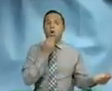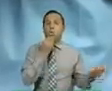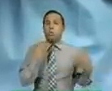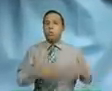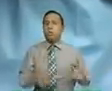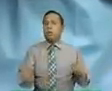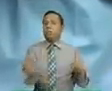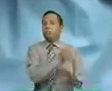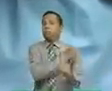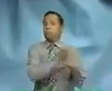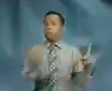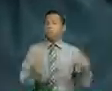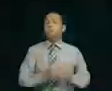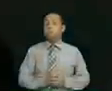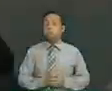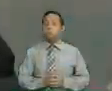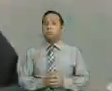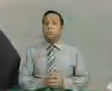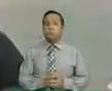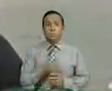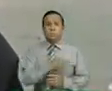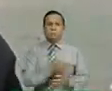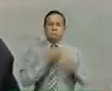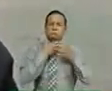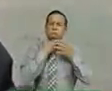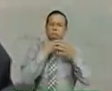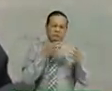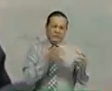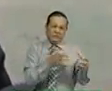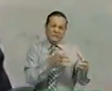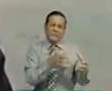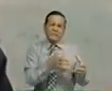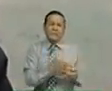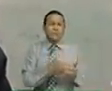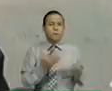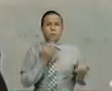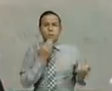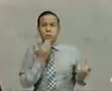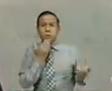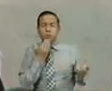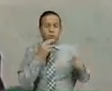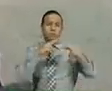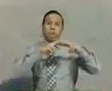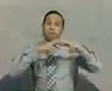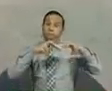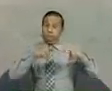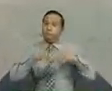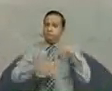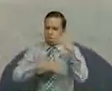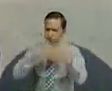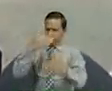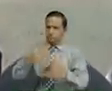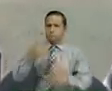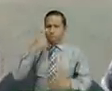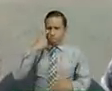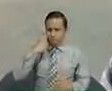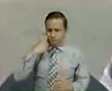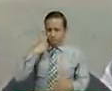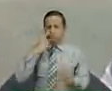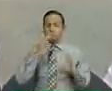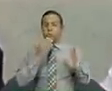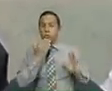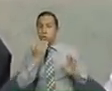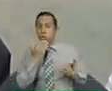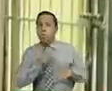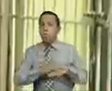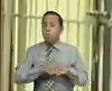Al parecer habría sido estrangulado y posiblemente las causas y las investigaciones se van a resolver en el desarrollo